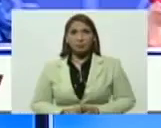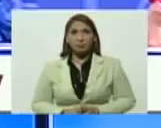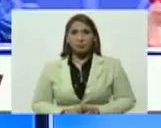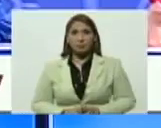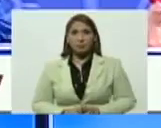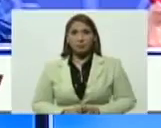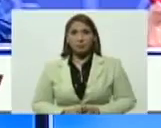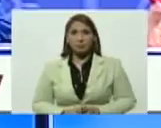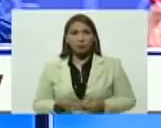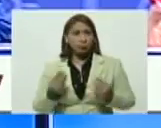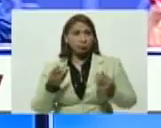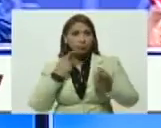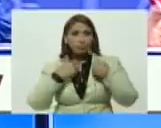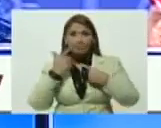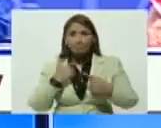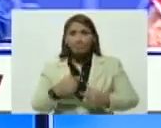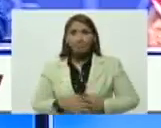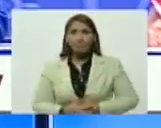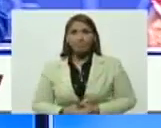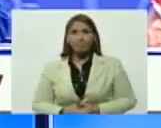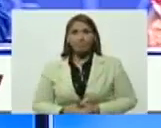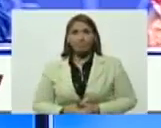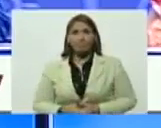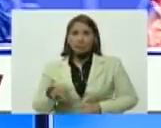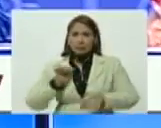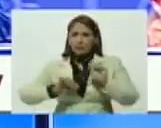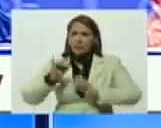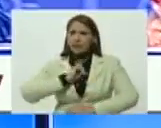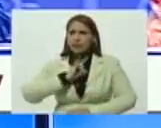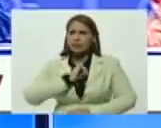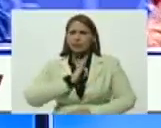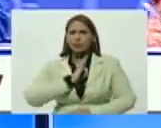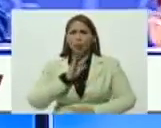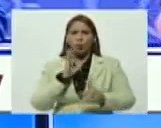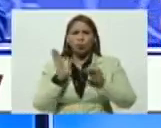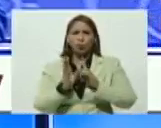mucho colorido, y defender la identidad cultural,